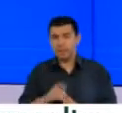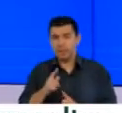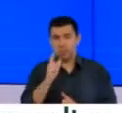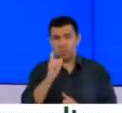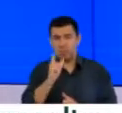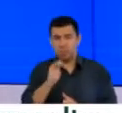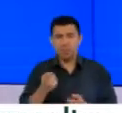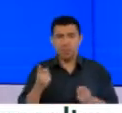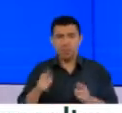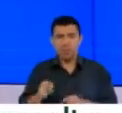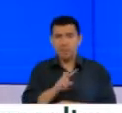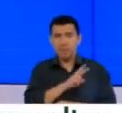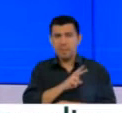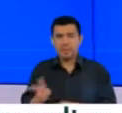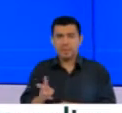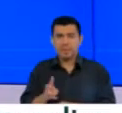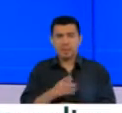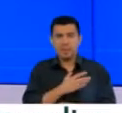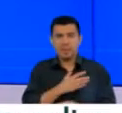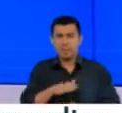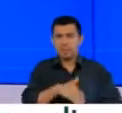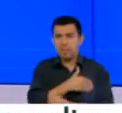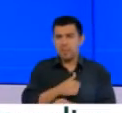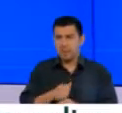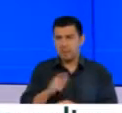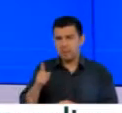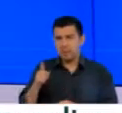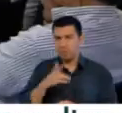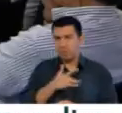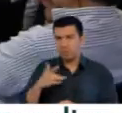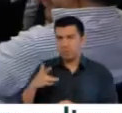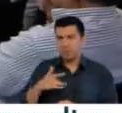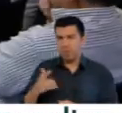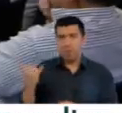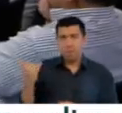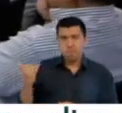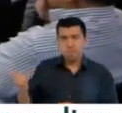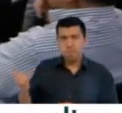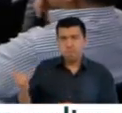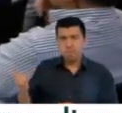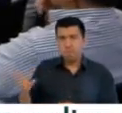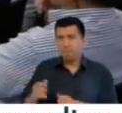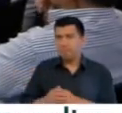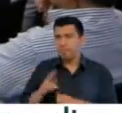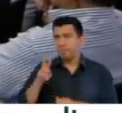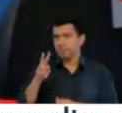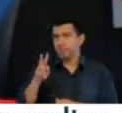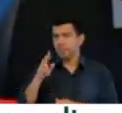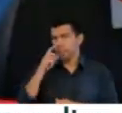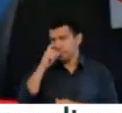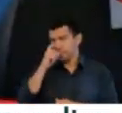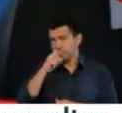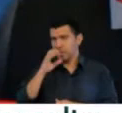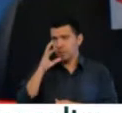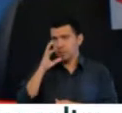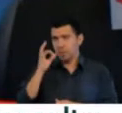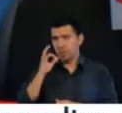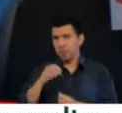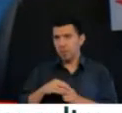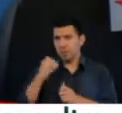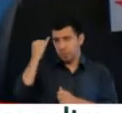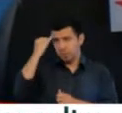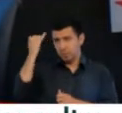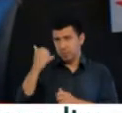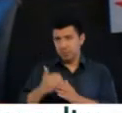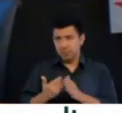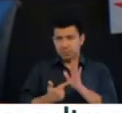el viceministro de Salud, Fernando Ruiz Gómez. Él desarrolla el foro de implementación de un nuevo modelo de atención en